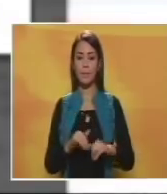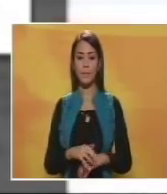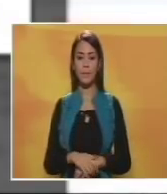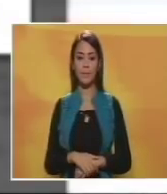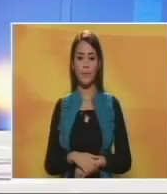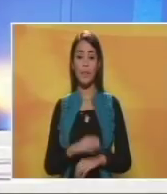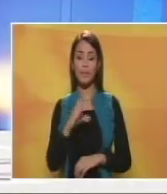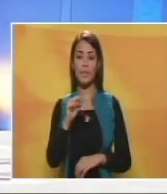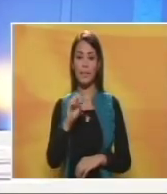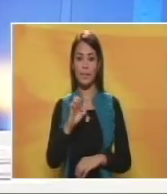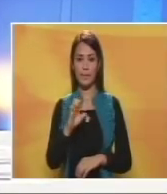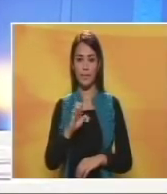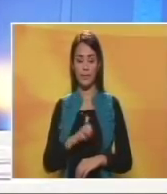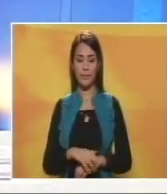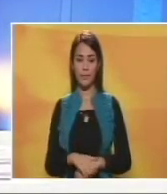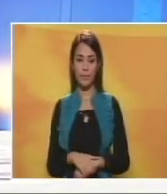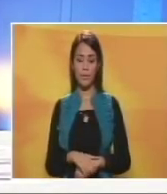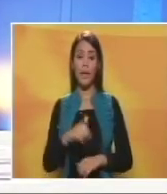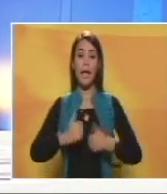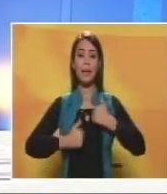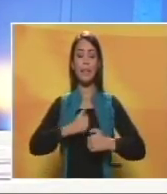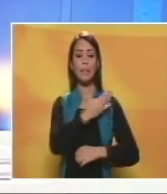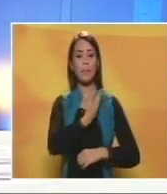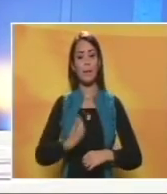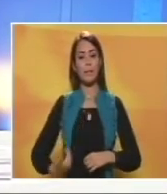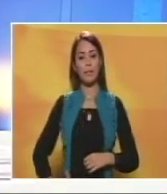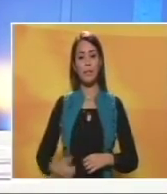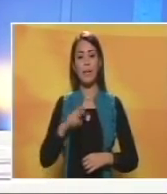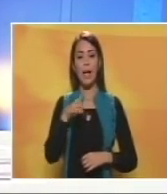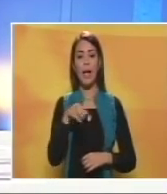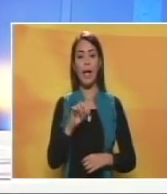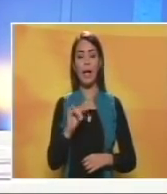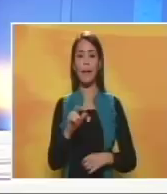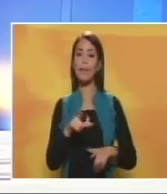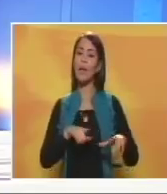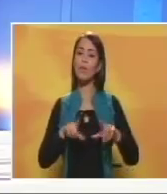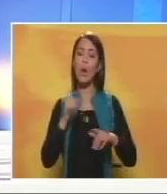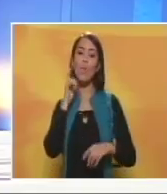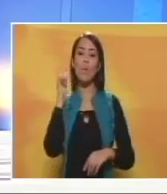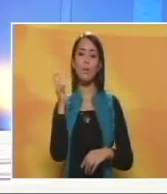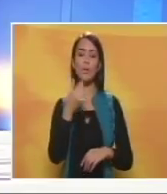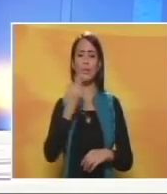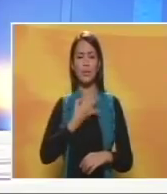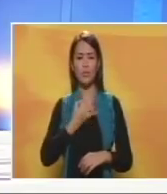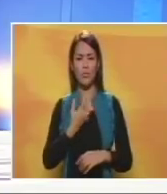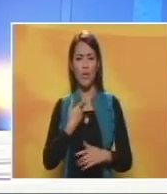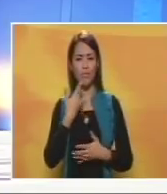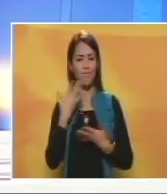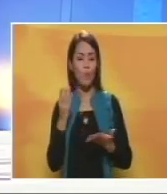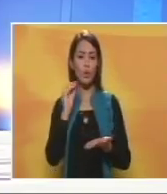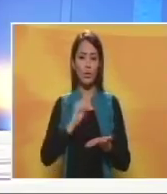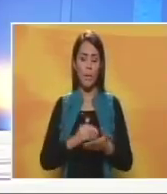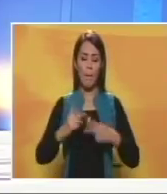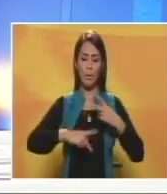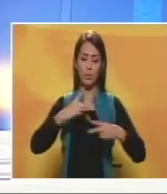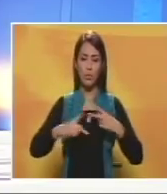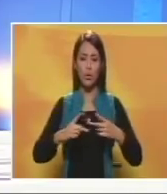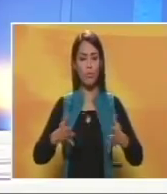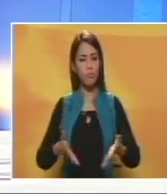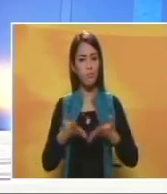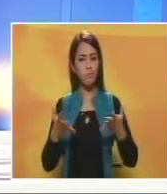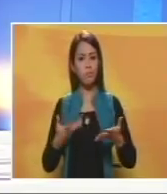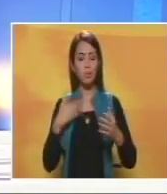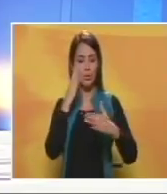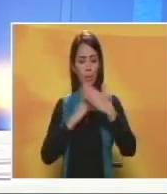CNE. El candidato presidencial Henry Falcón desde el estado Guárico aseguró que es necesario reactivar la producción para garantizar